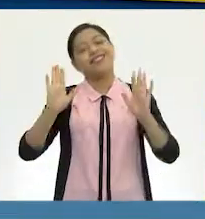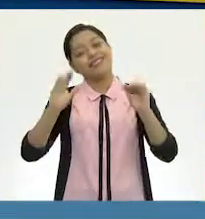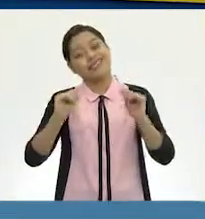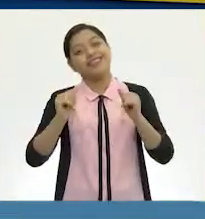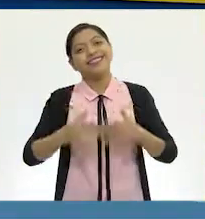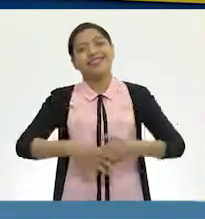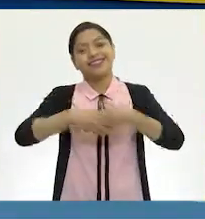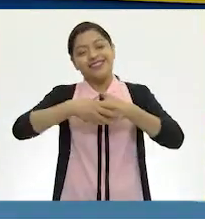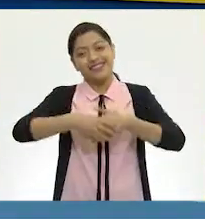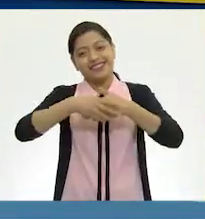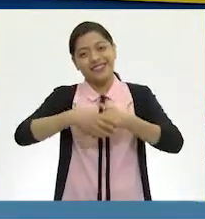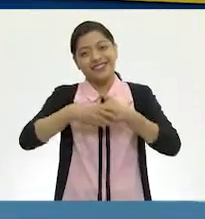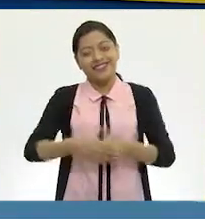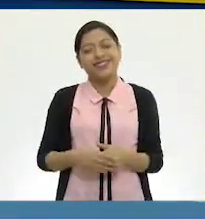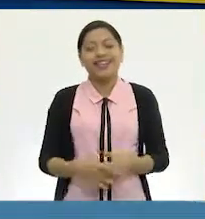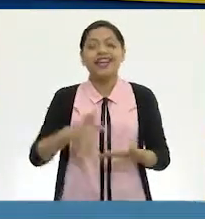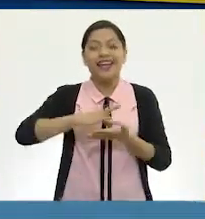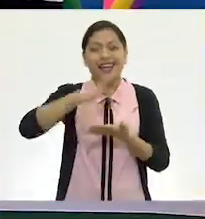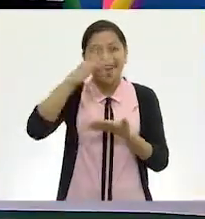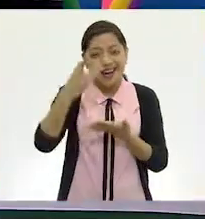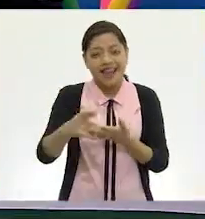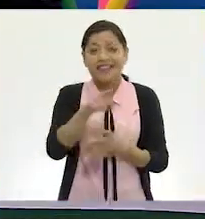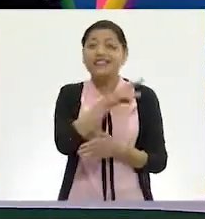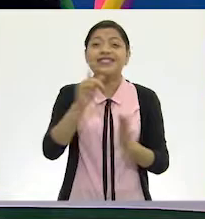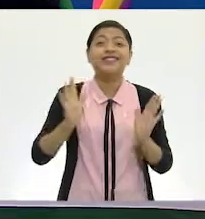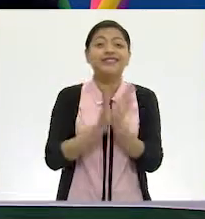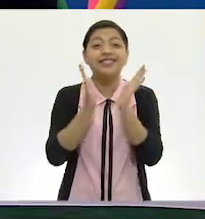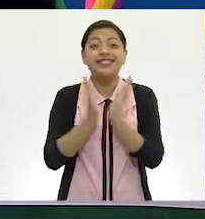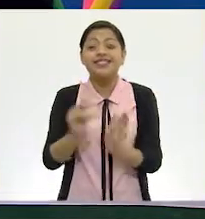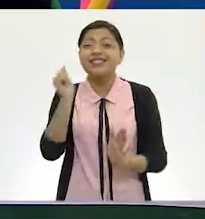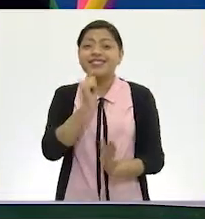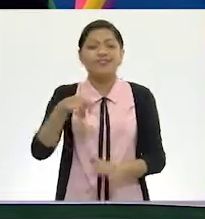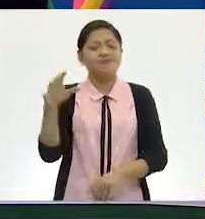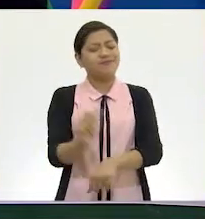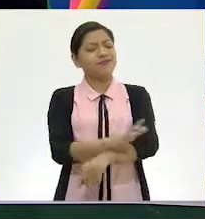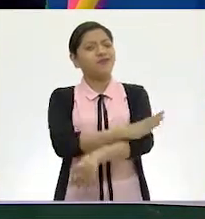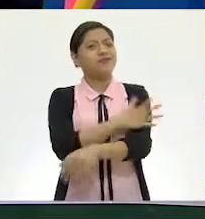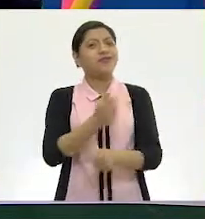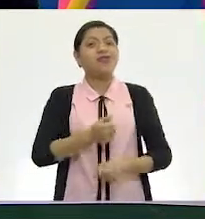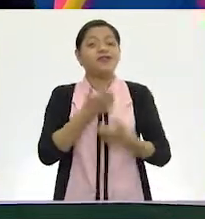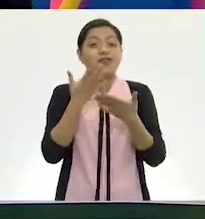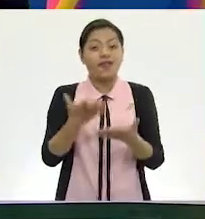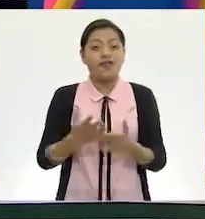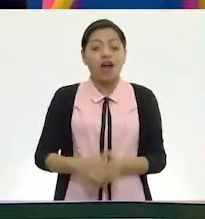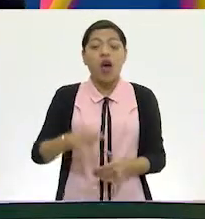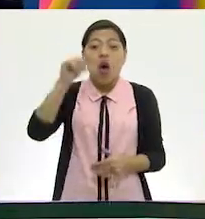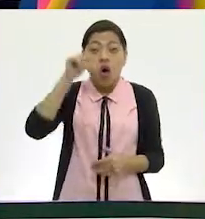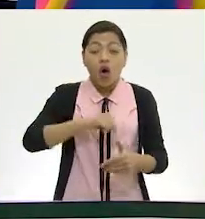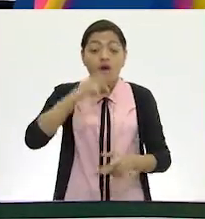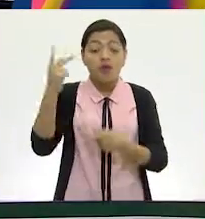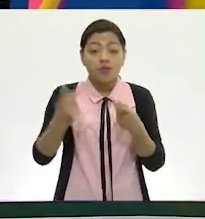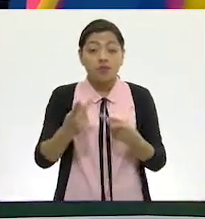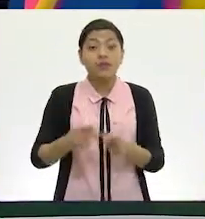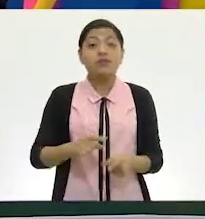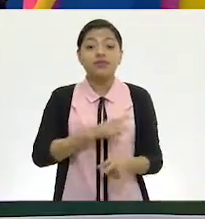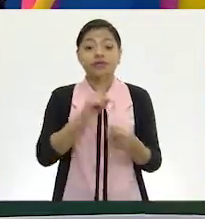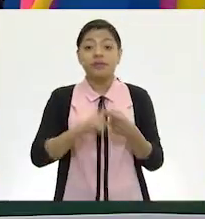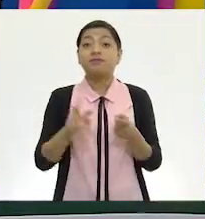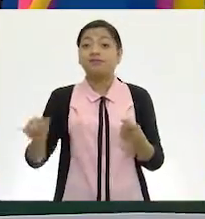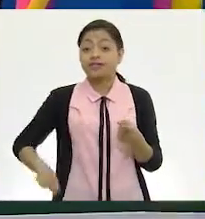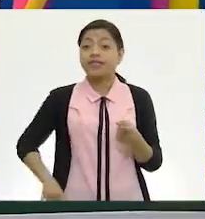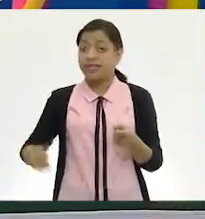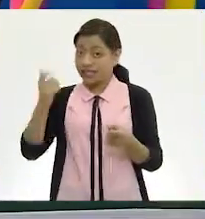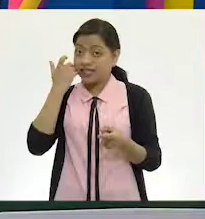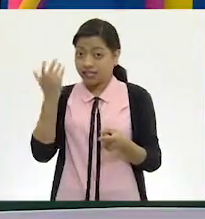saludo a todos los niños y las niñas que participan siempre de manera tan entusiasta. Y hoy tenemos una pregunta muy interesante. ¿Te gustaría escucharla?